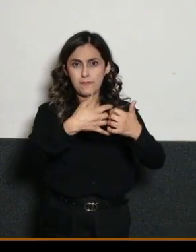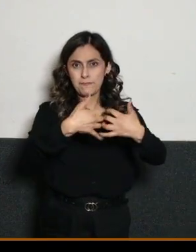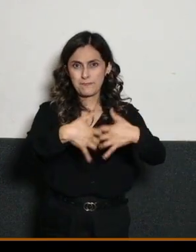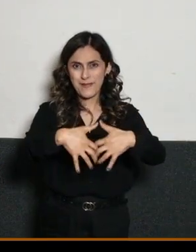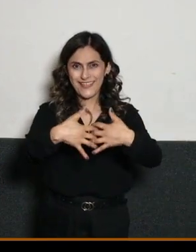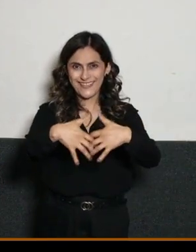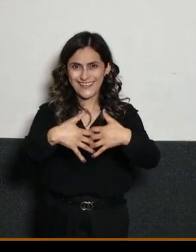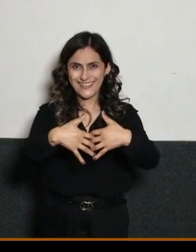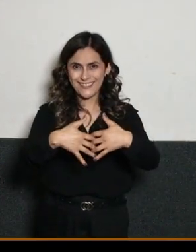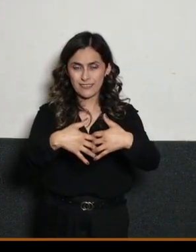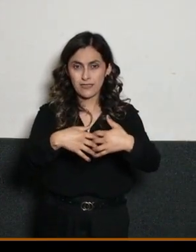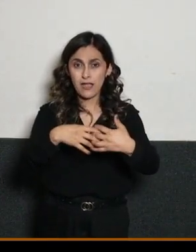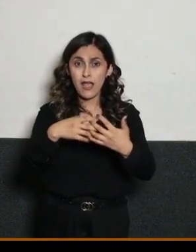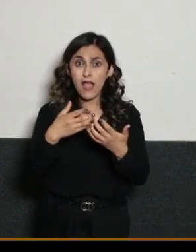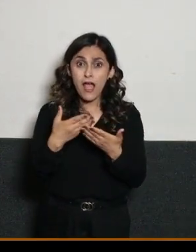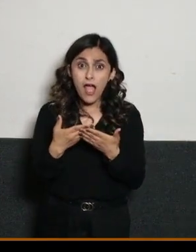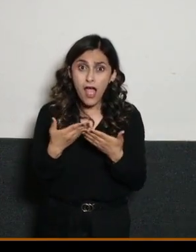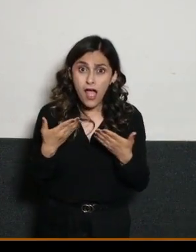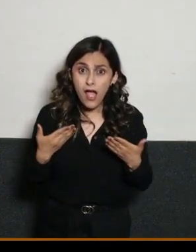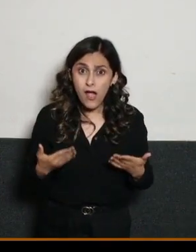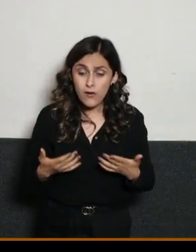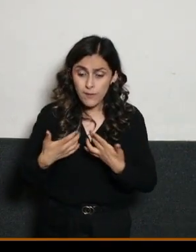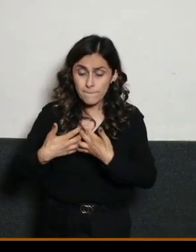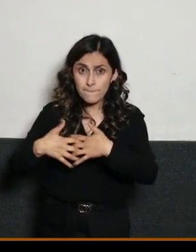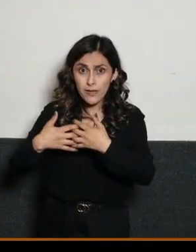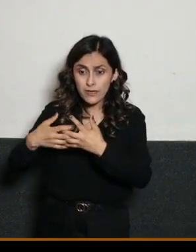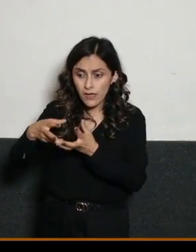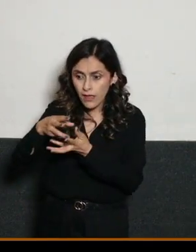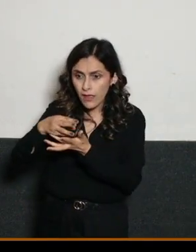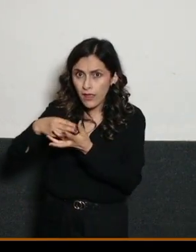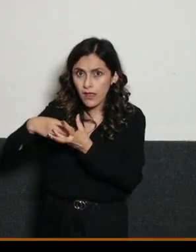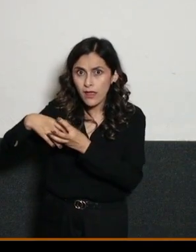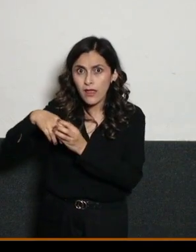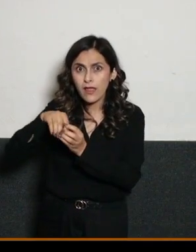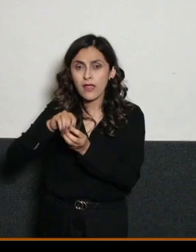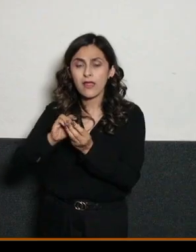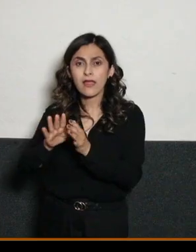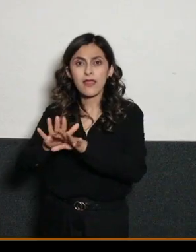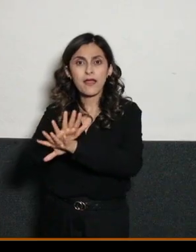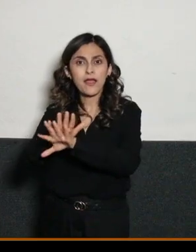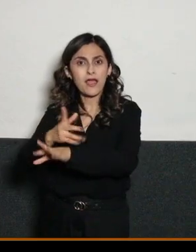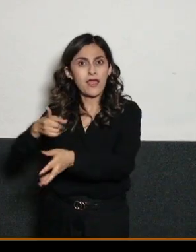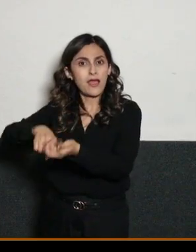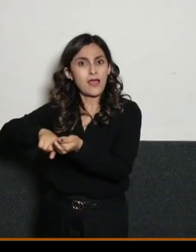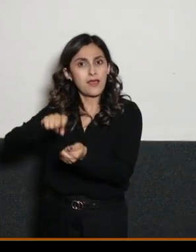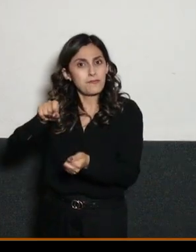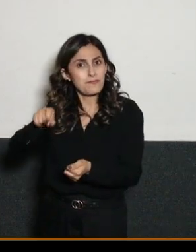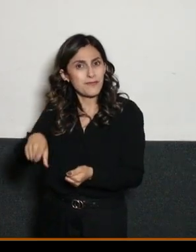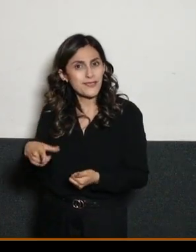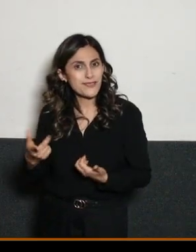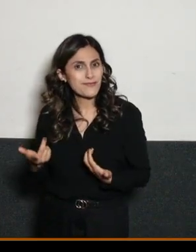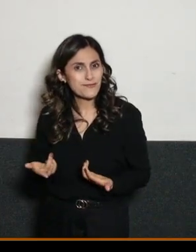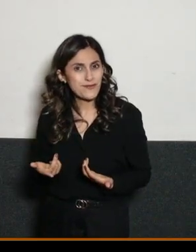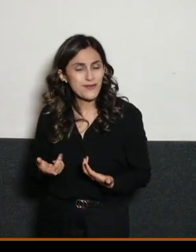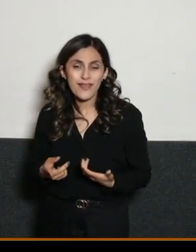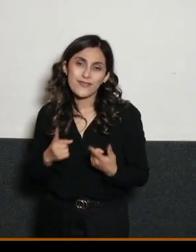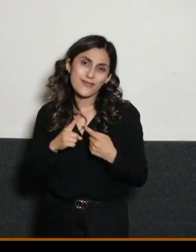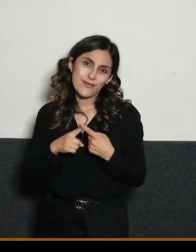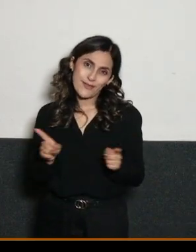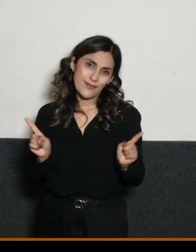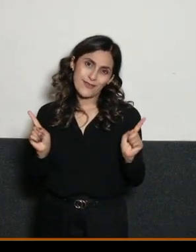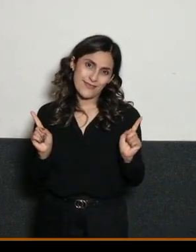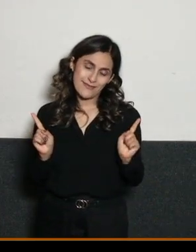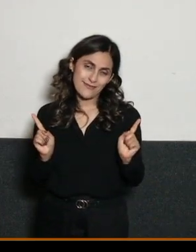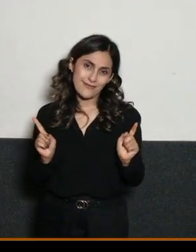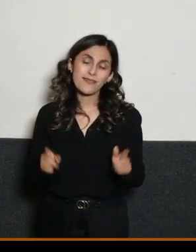las máquinas se están haciendo a sí mismas. Y eso es distinto. Eso no es lo mismo. Es